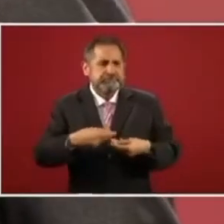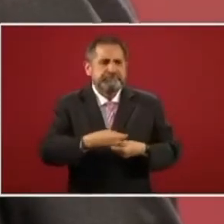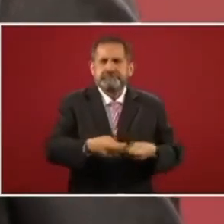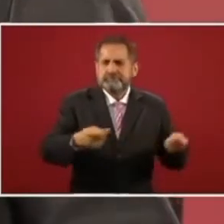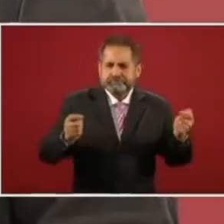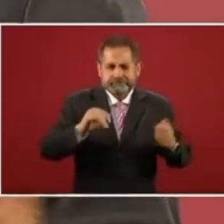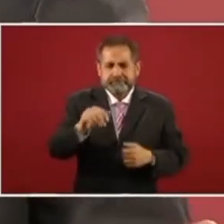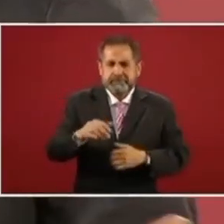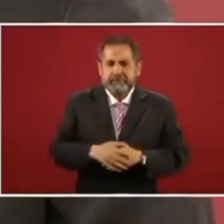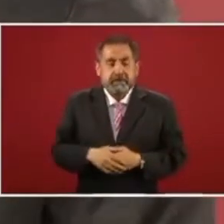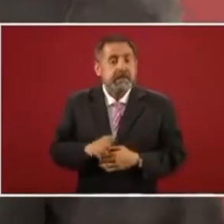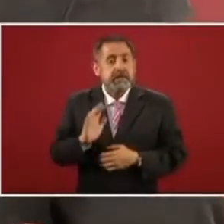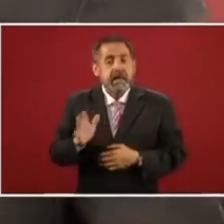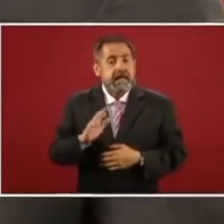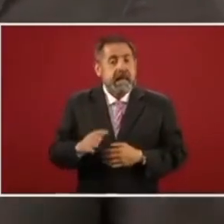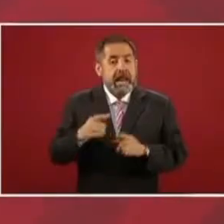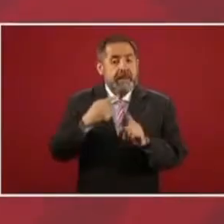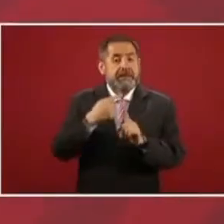por la mitad